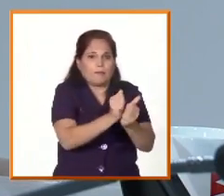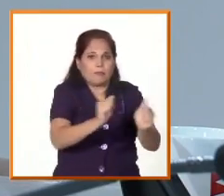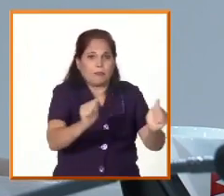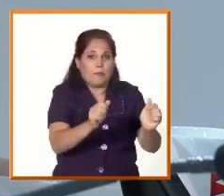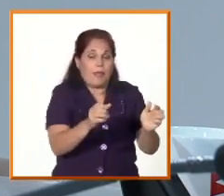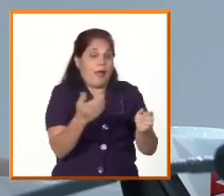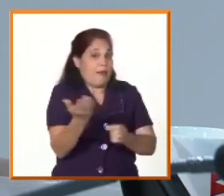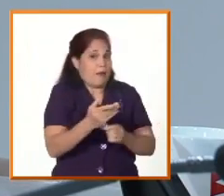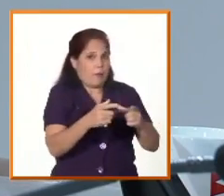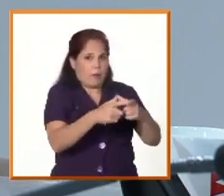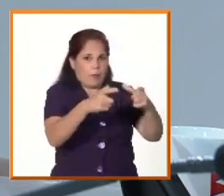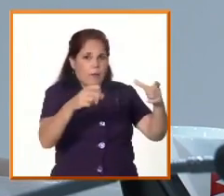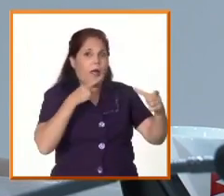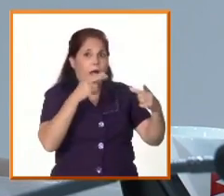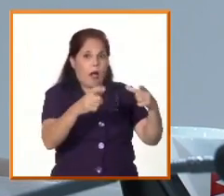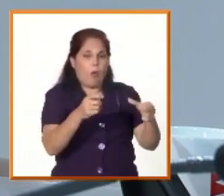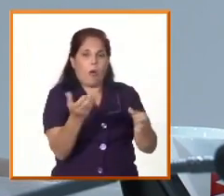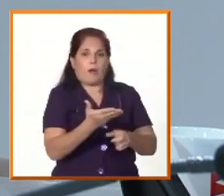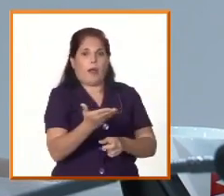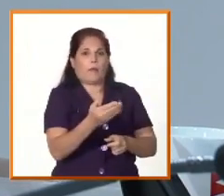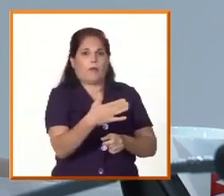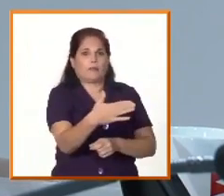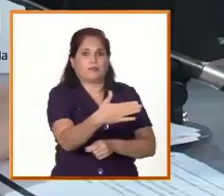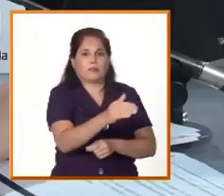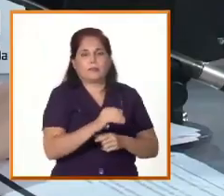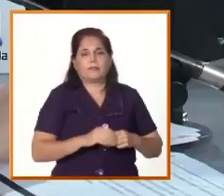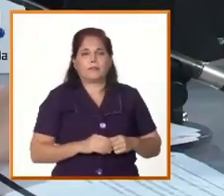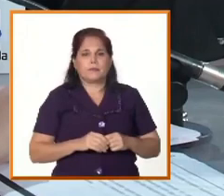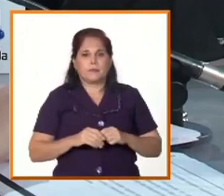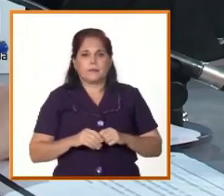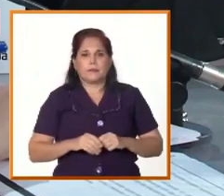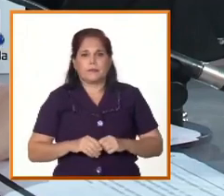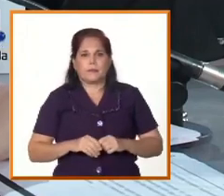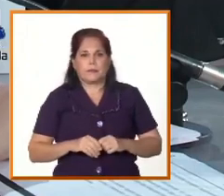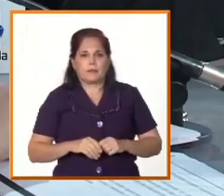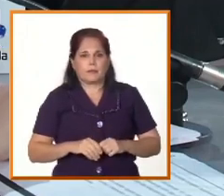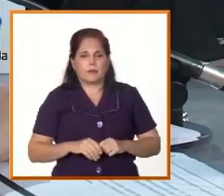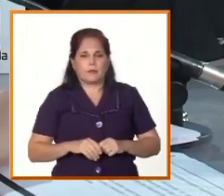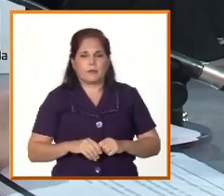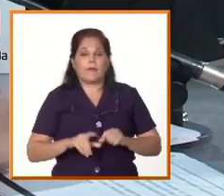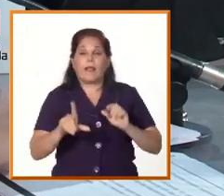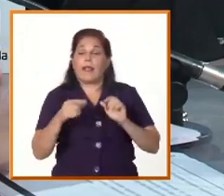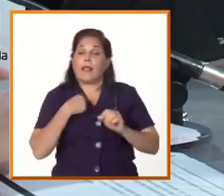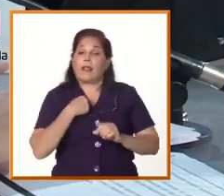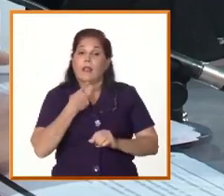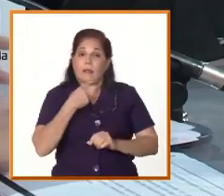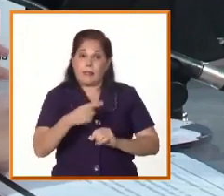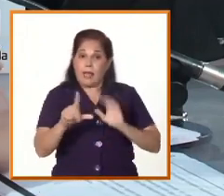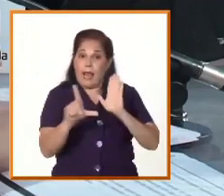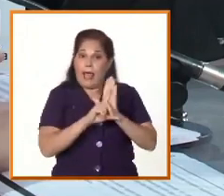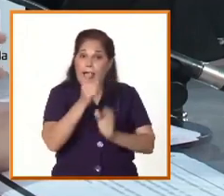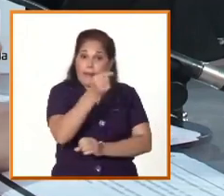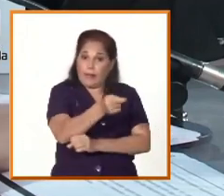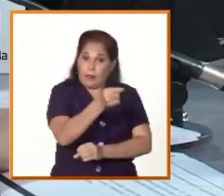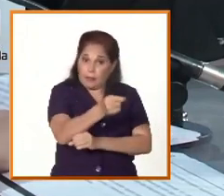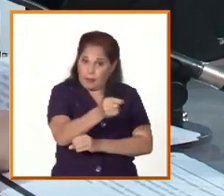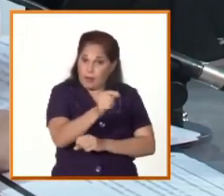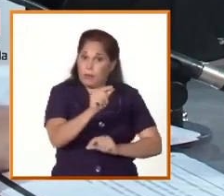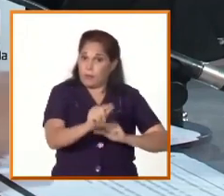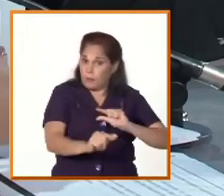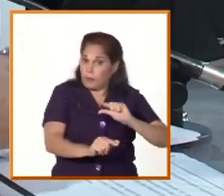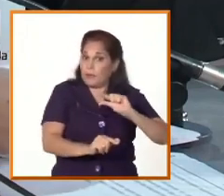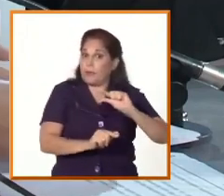en en todos los embalses nuestros y está la ley de pesca que si bien Se ha ido implementando